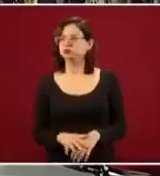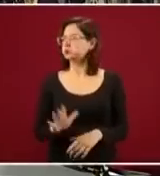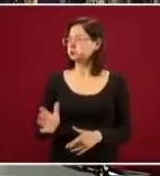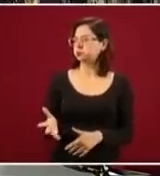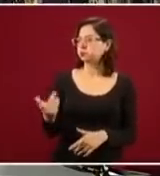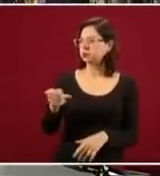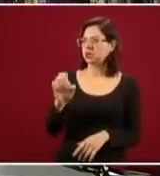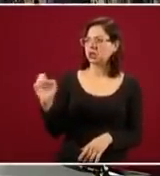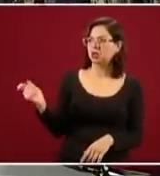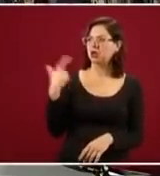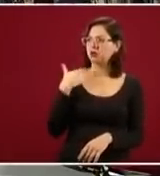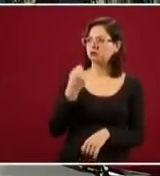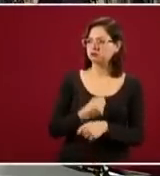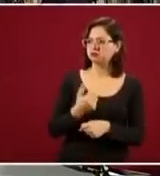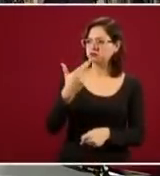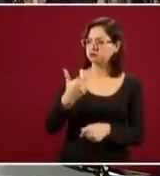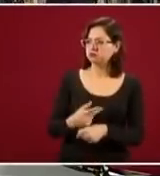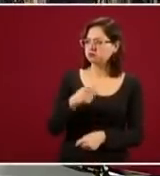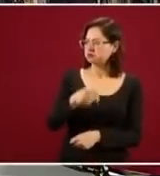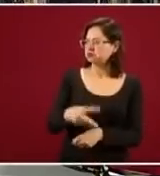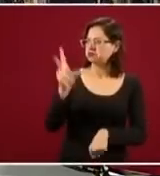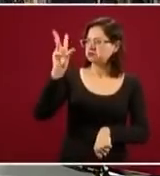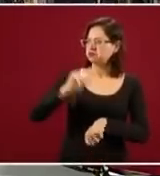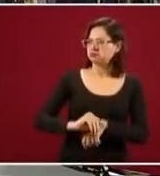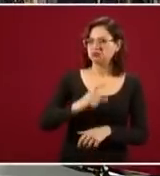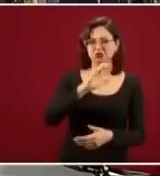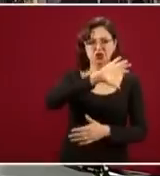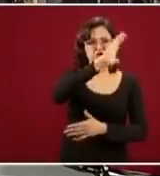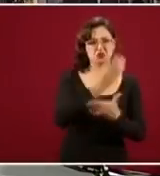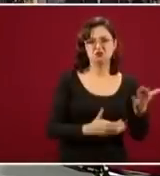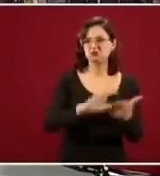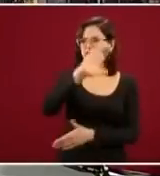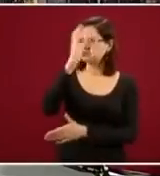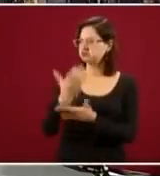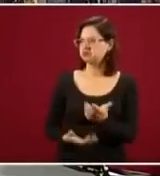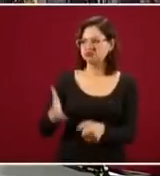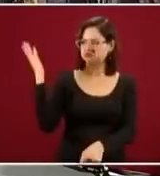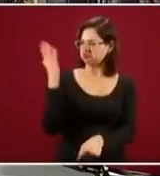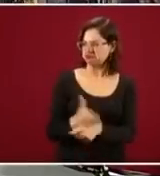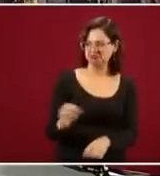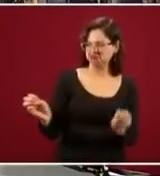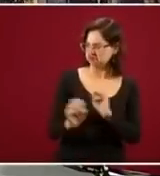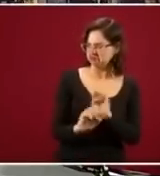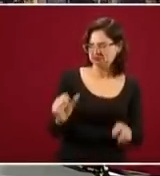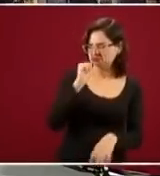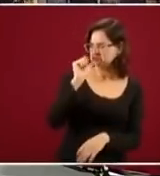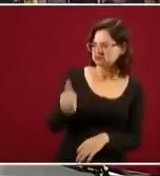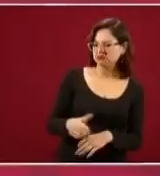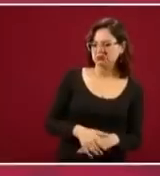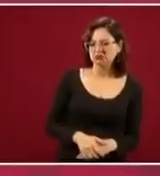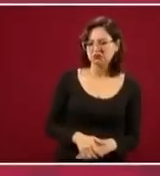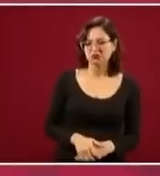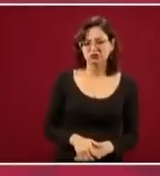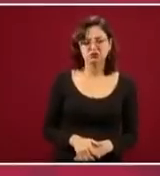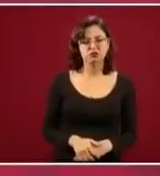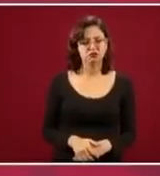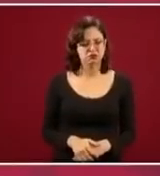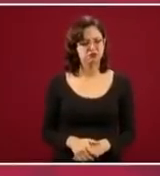para exsecretarios de salud que permitieron precisamente los contratos de este tipo monopólico? Claro que sí, pero no tenemos